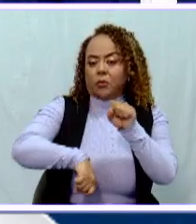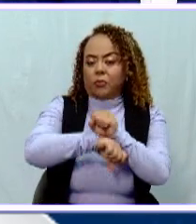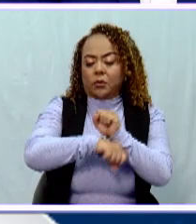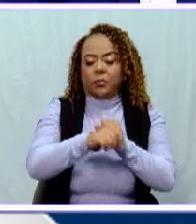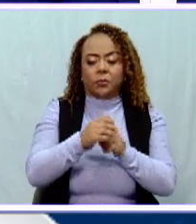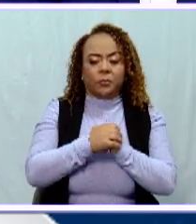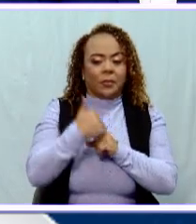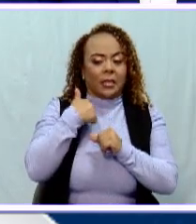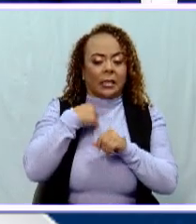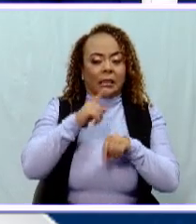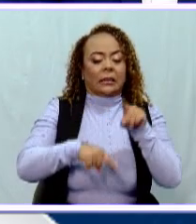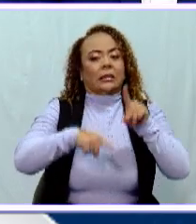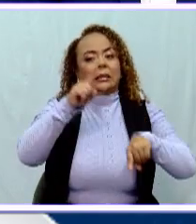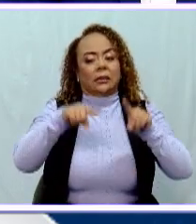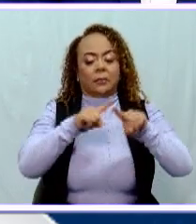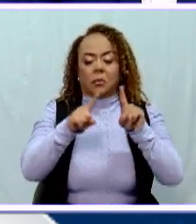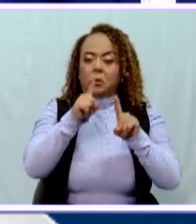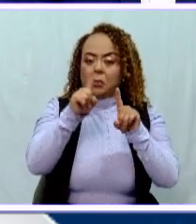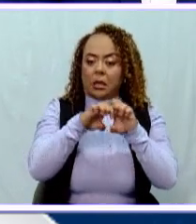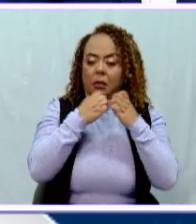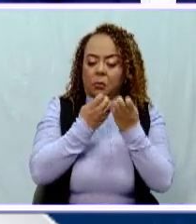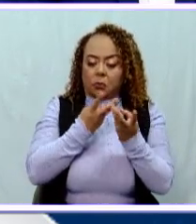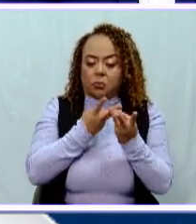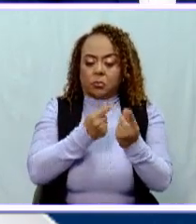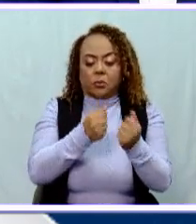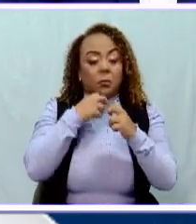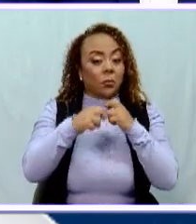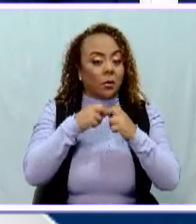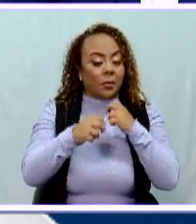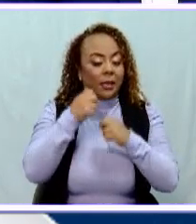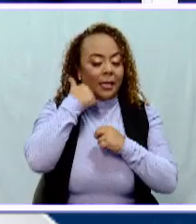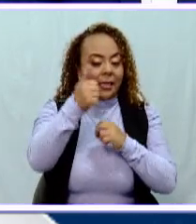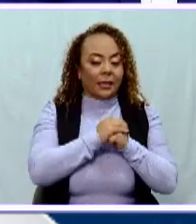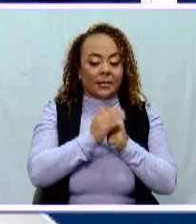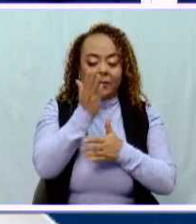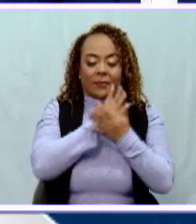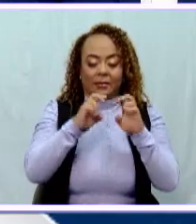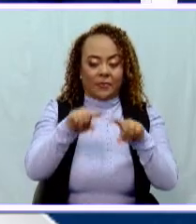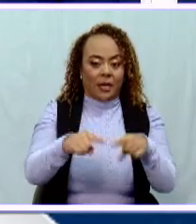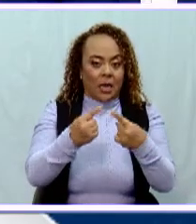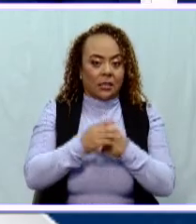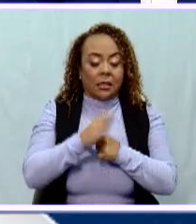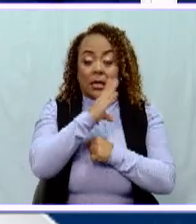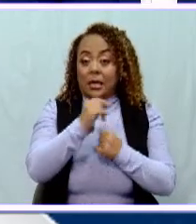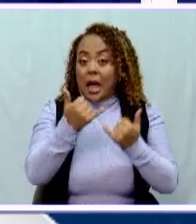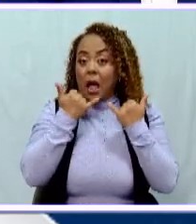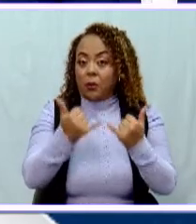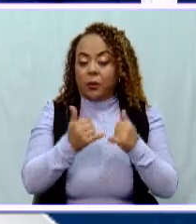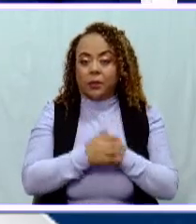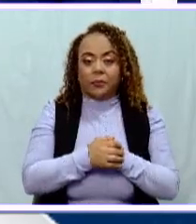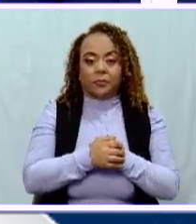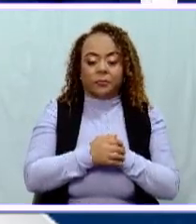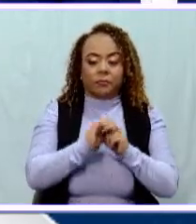tiene sus altos y bajos pero un equipo solvente el problema de la liga son fases finales y ahora